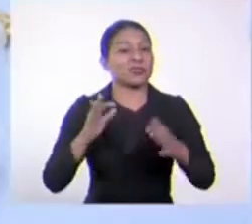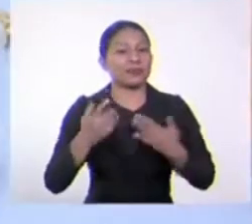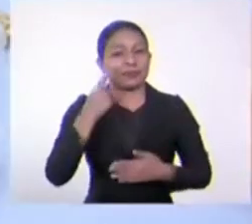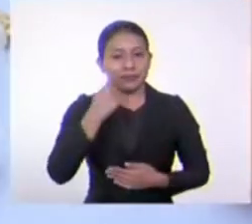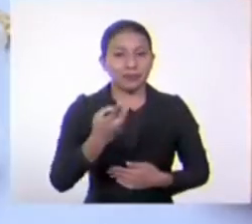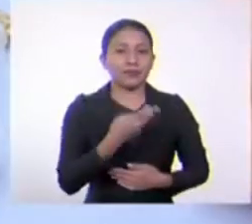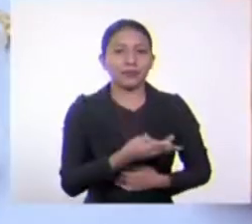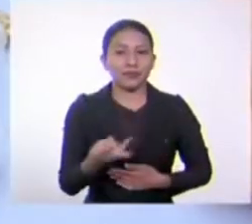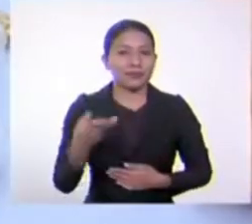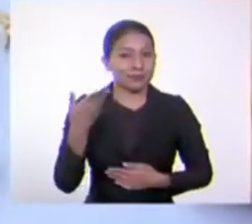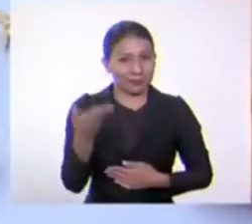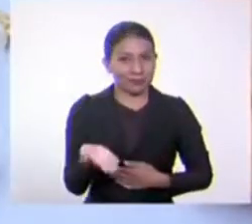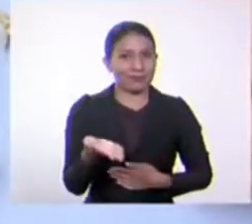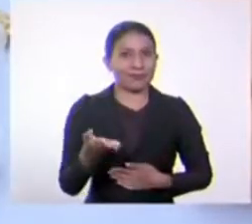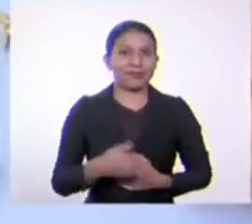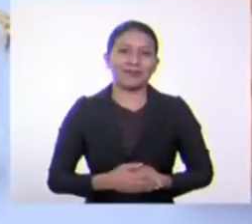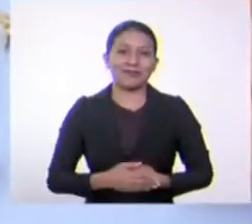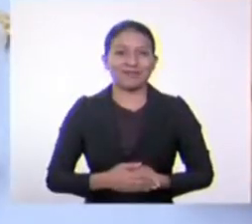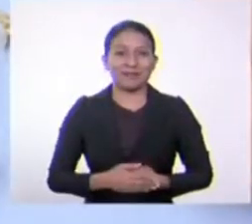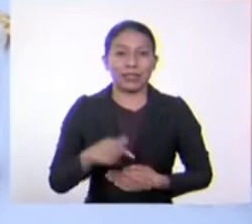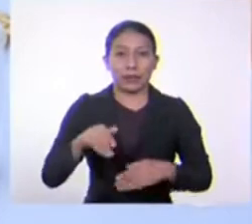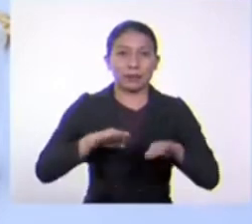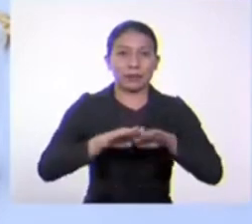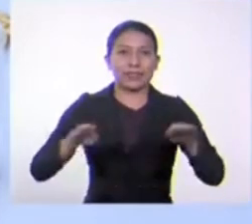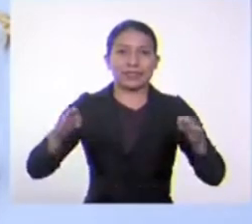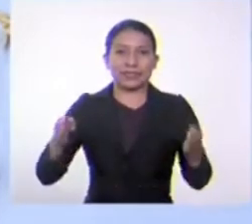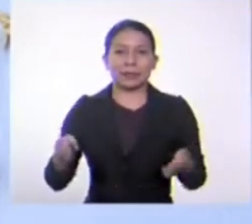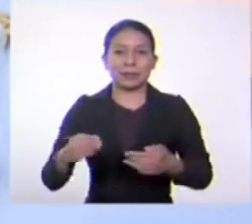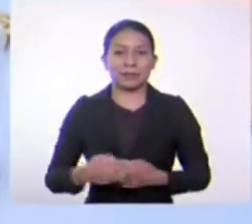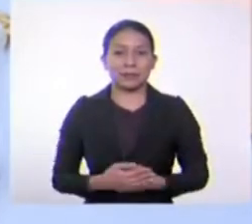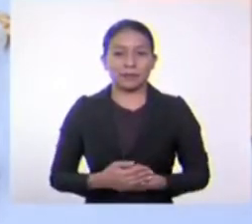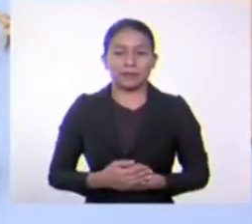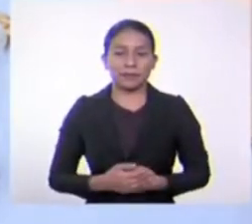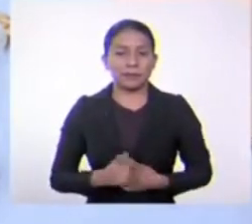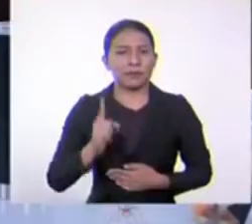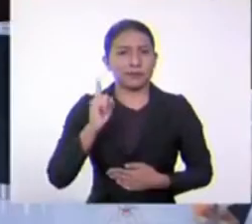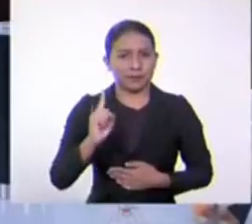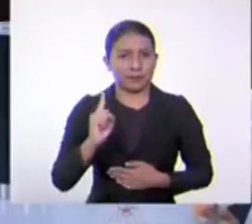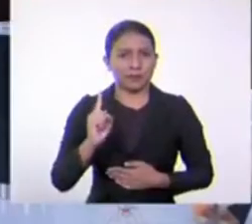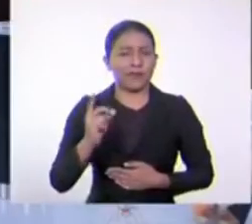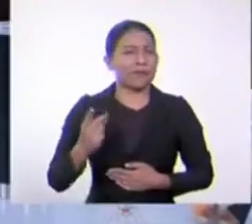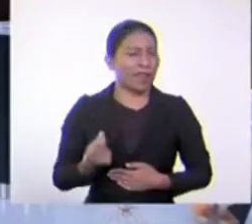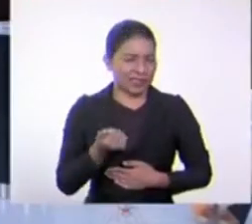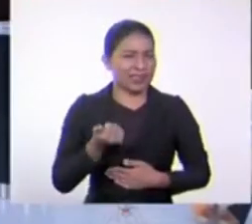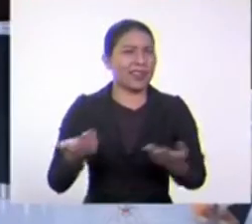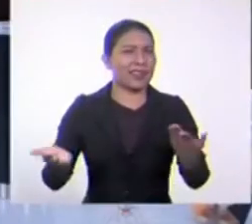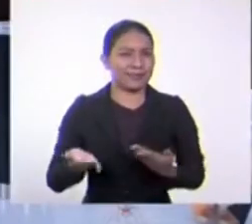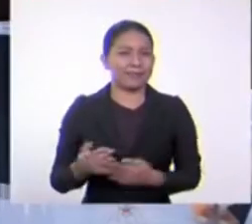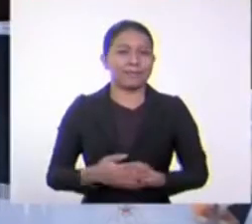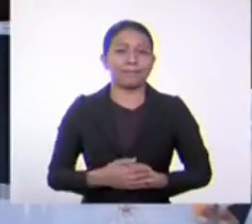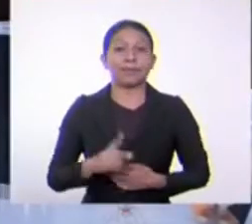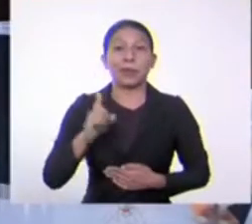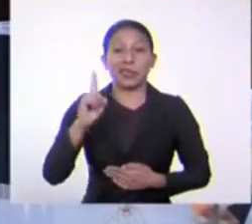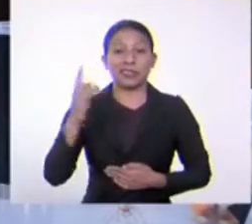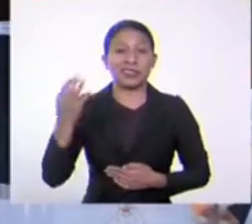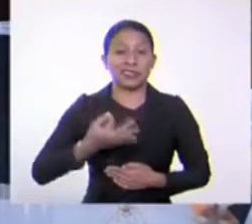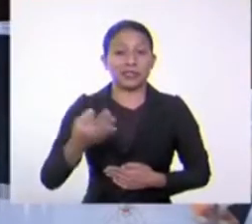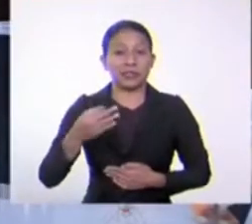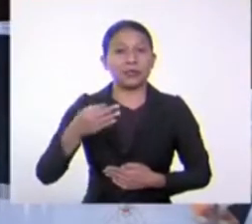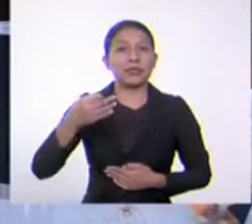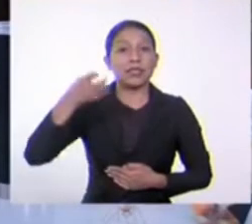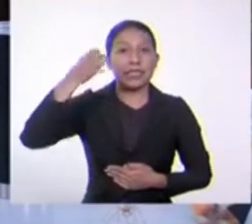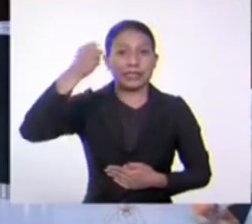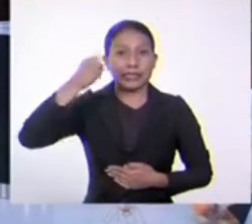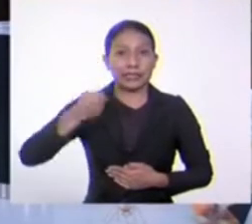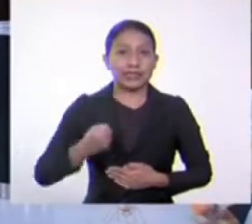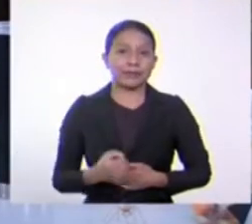materiales que pueden apreciar acá sobre la mesa. El procedimiento es bastante sencillo. Necesitamos un poco de leche.